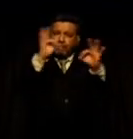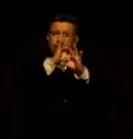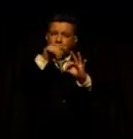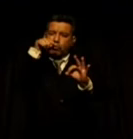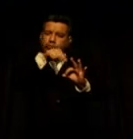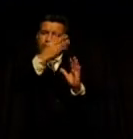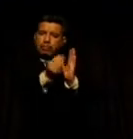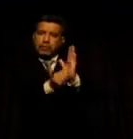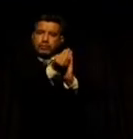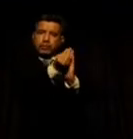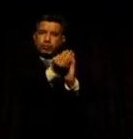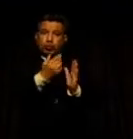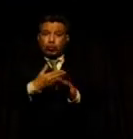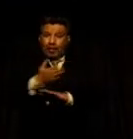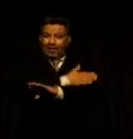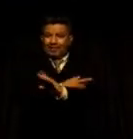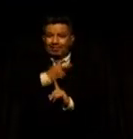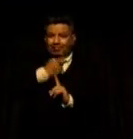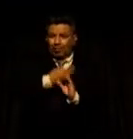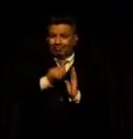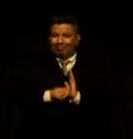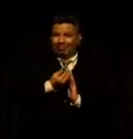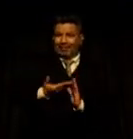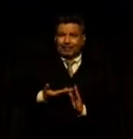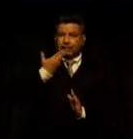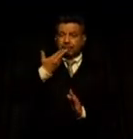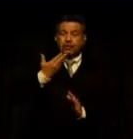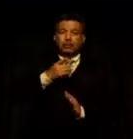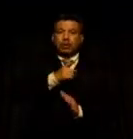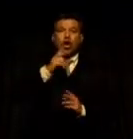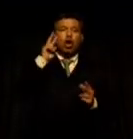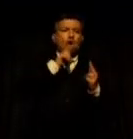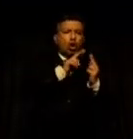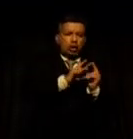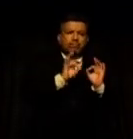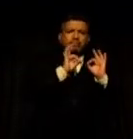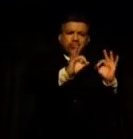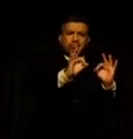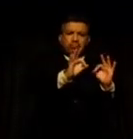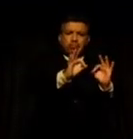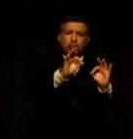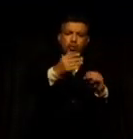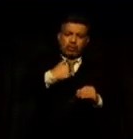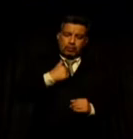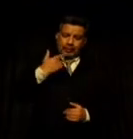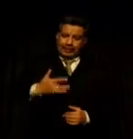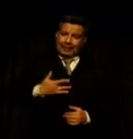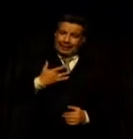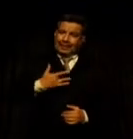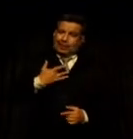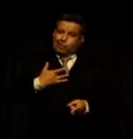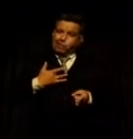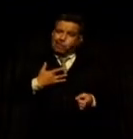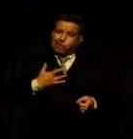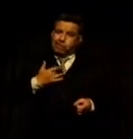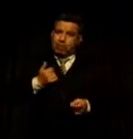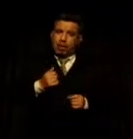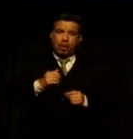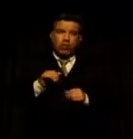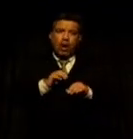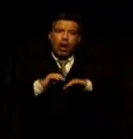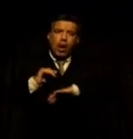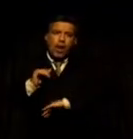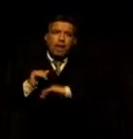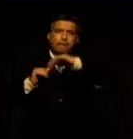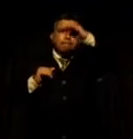como emprendedor yo creo que todos emprendedores con eso se conocen ese bien uno siente que está o no escalando